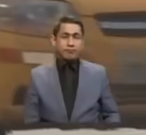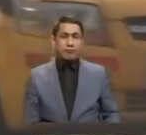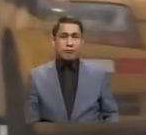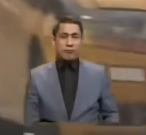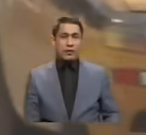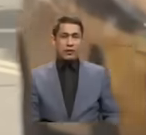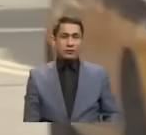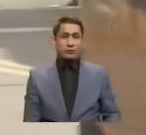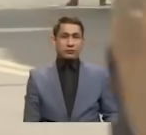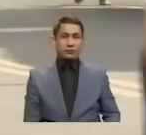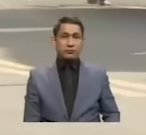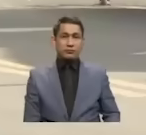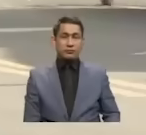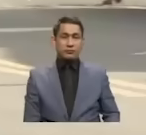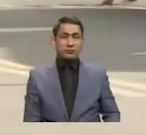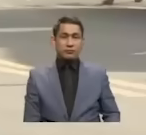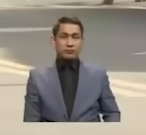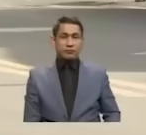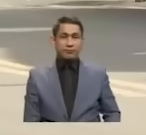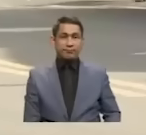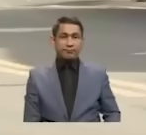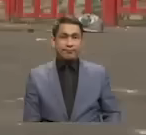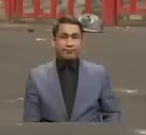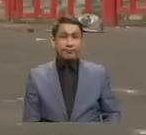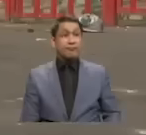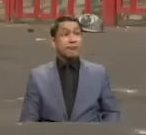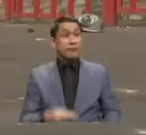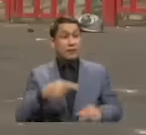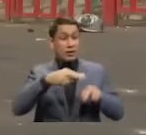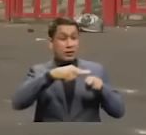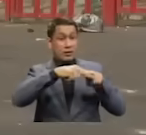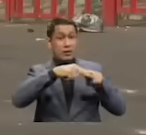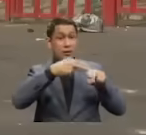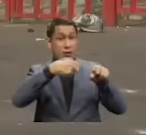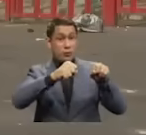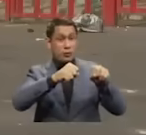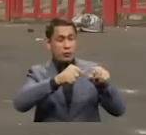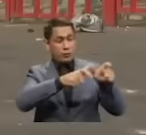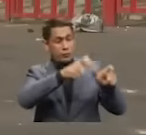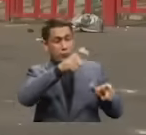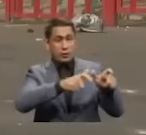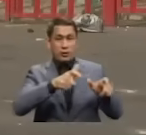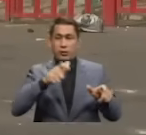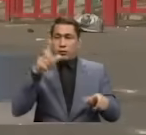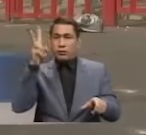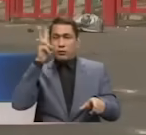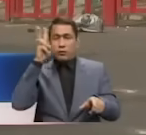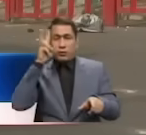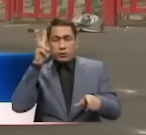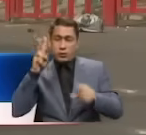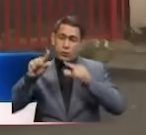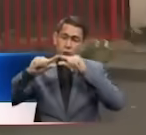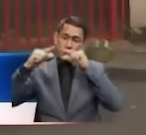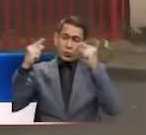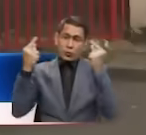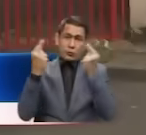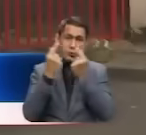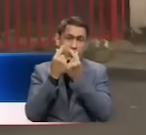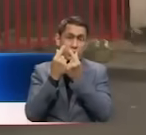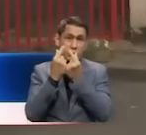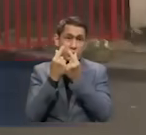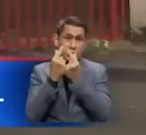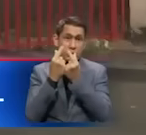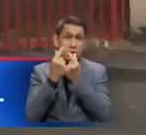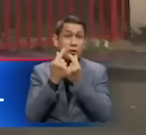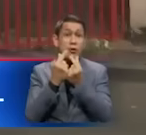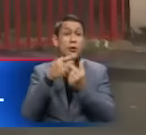Testigos contaron que las víctimas se transportaban en una tricimoto. Al parecer, sujetos que son parte de una banda no dejan que vehículos de otras